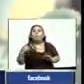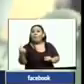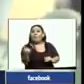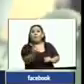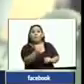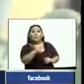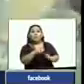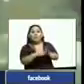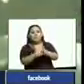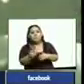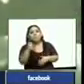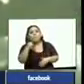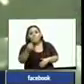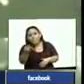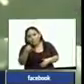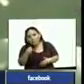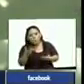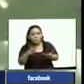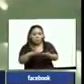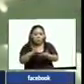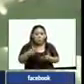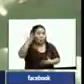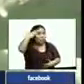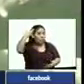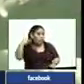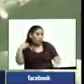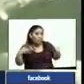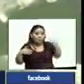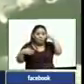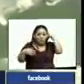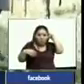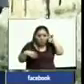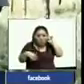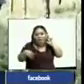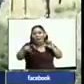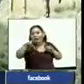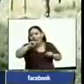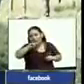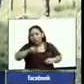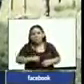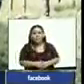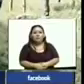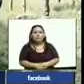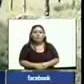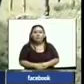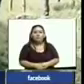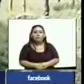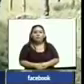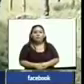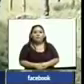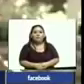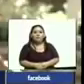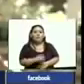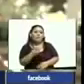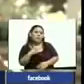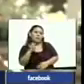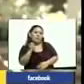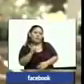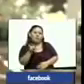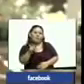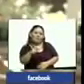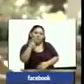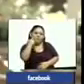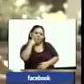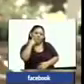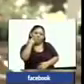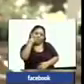familias comenzaran a consumirlo hombres y mujeres de escasos recursos es un poco dijéramos trágico